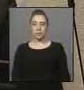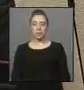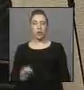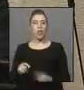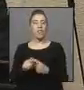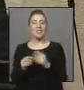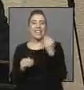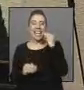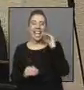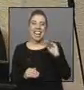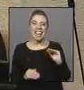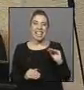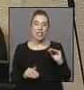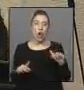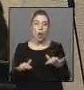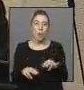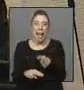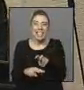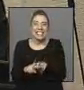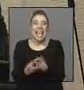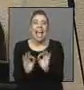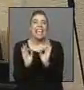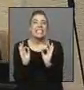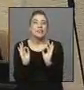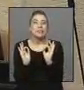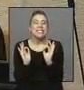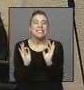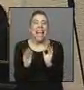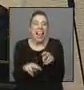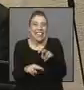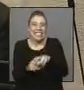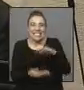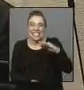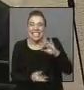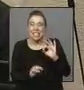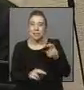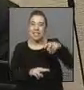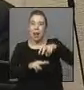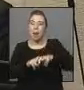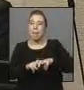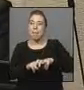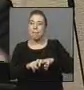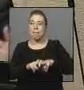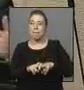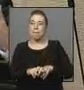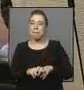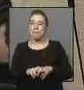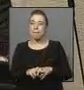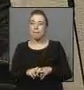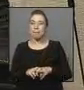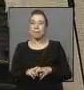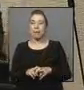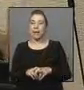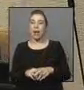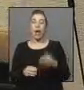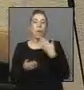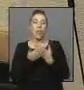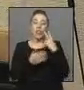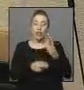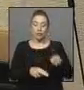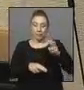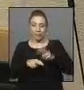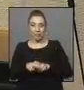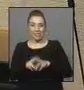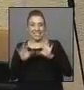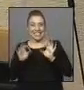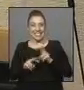niño en una silla especial para ser portado en